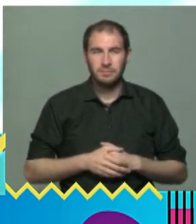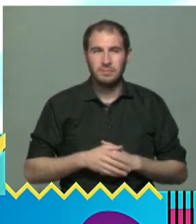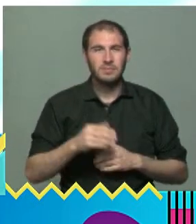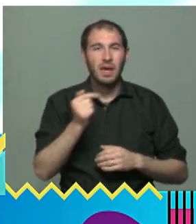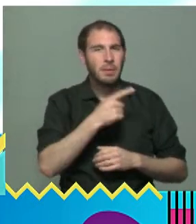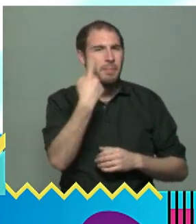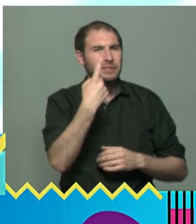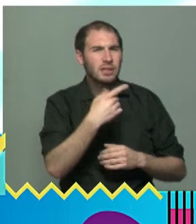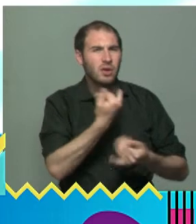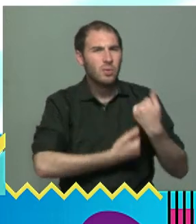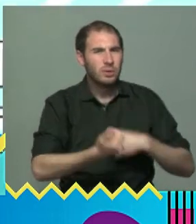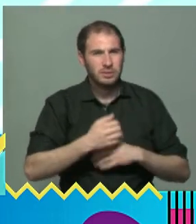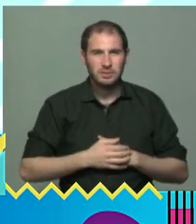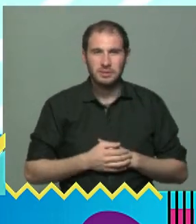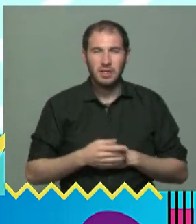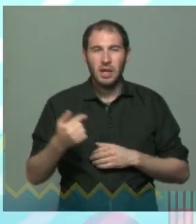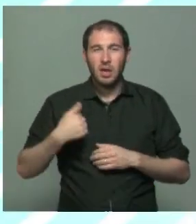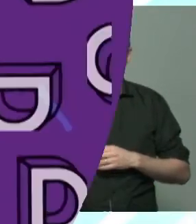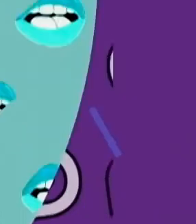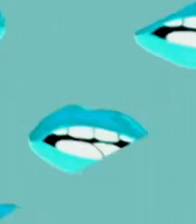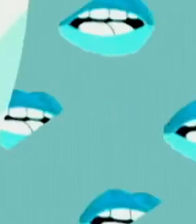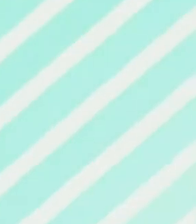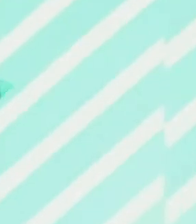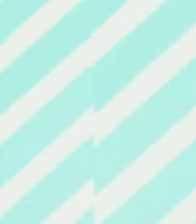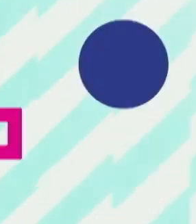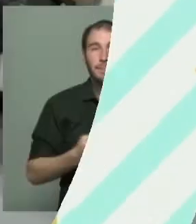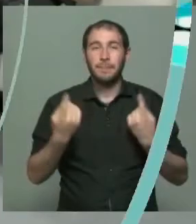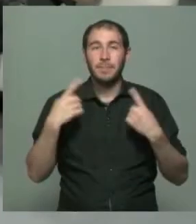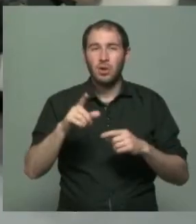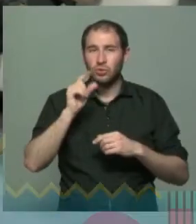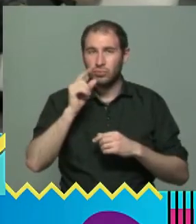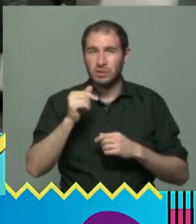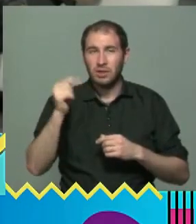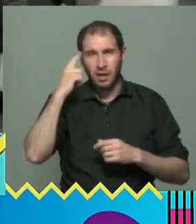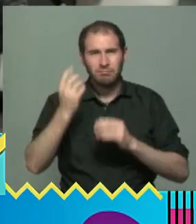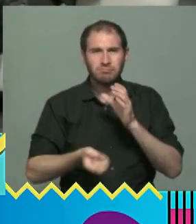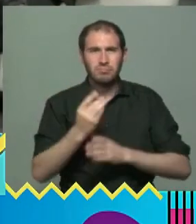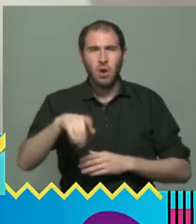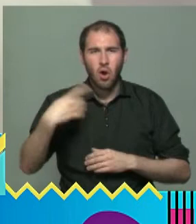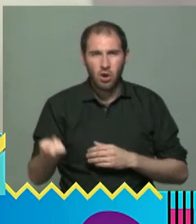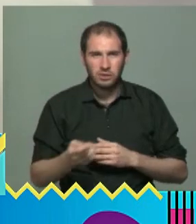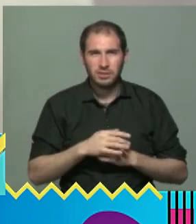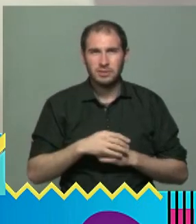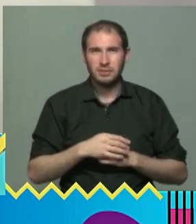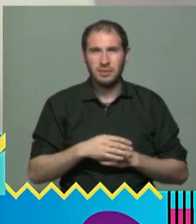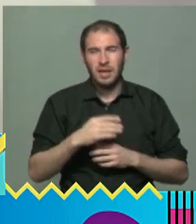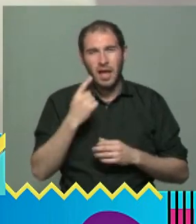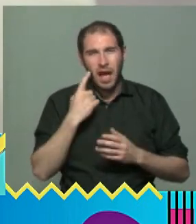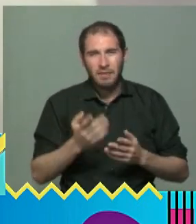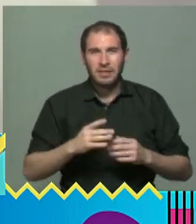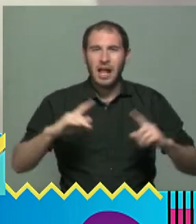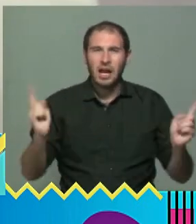Chelo, ¿tenías ganas de Sí, ir en realidad tenía ganas de hacer una pregunta, pero en base a los tweets me ha surgido otra, por lo menos como para que lo